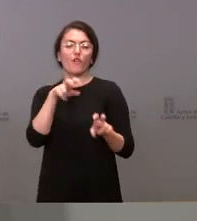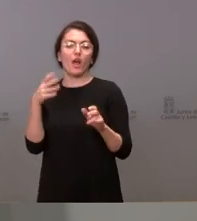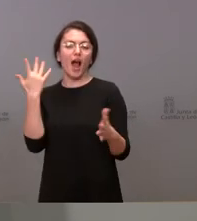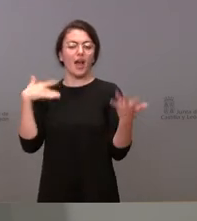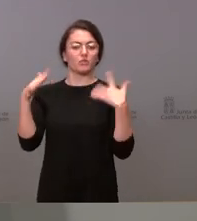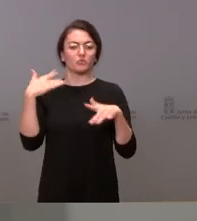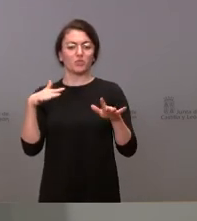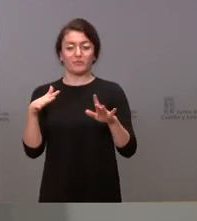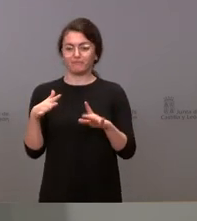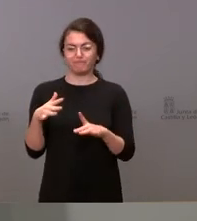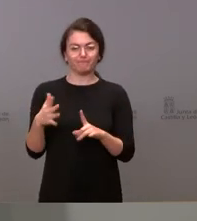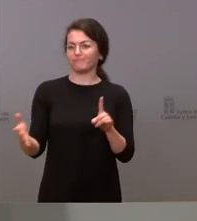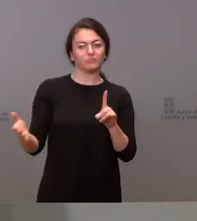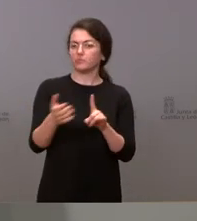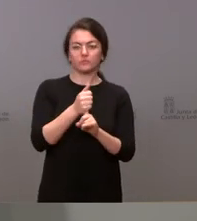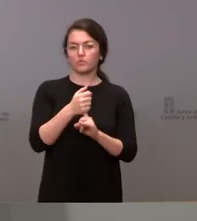no nos va a encontrar.